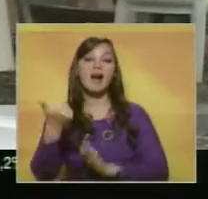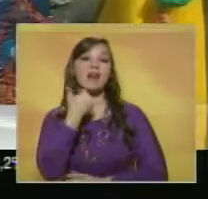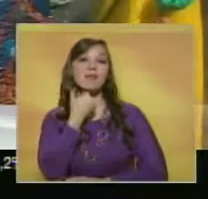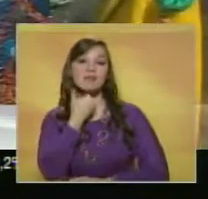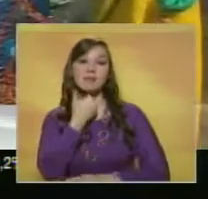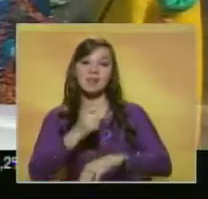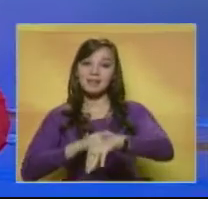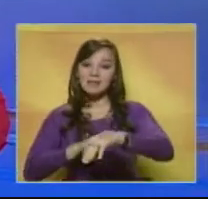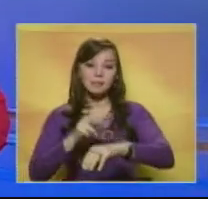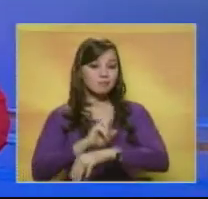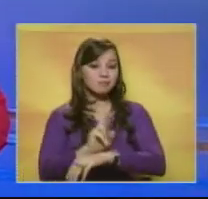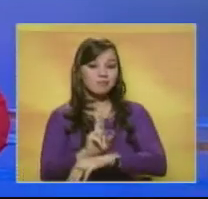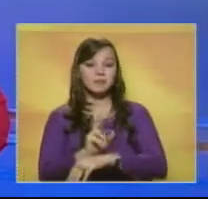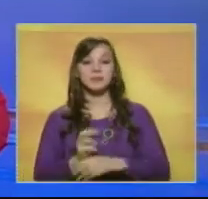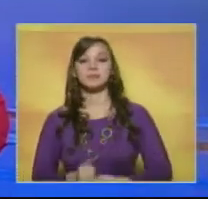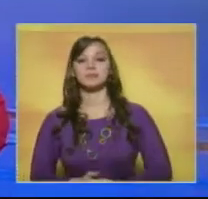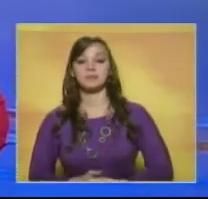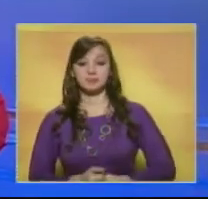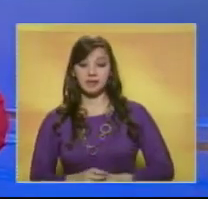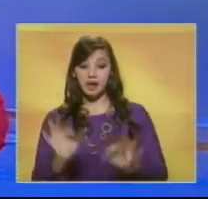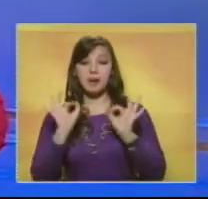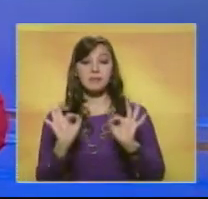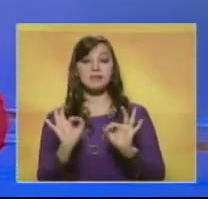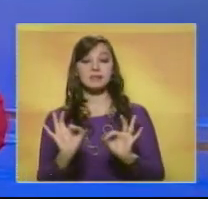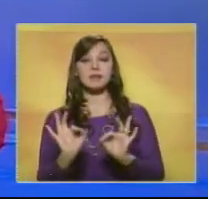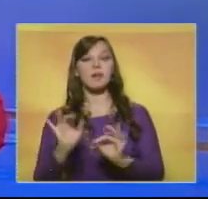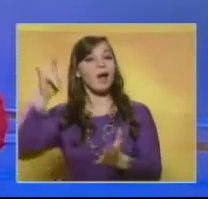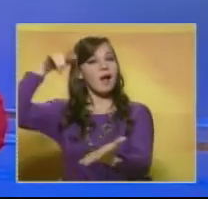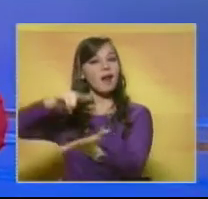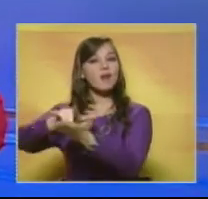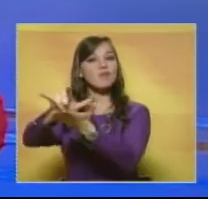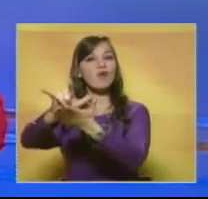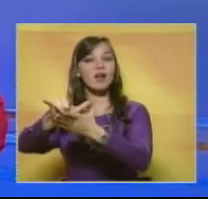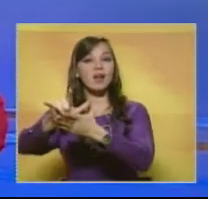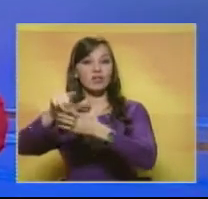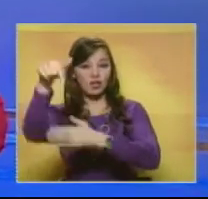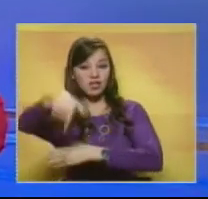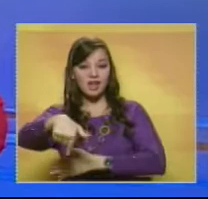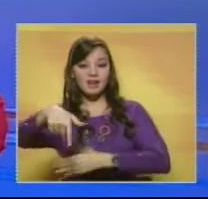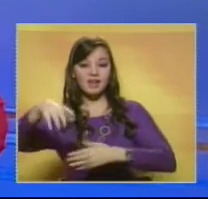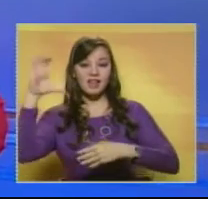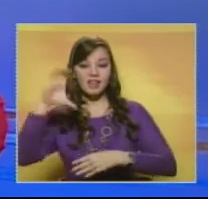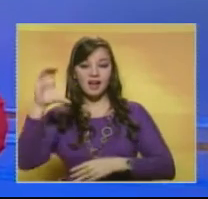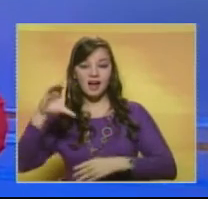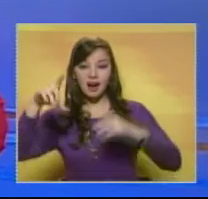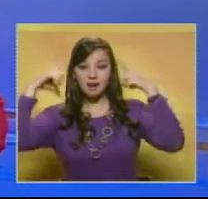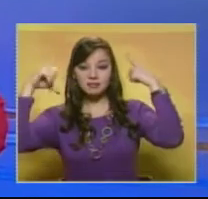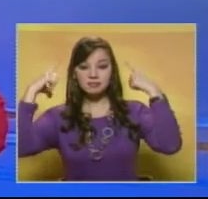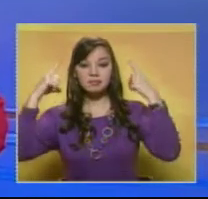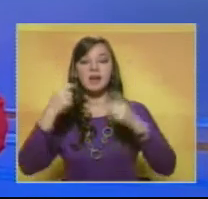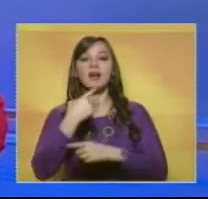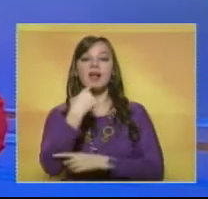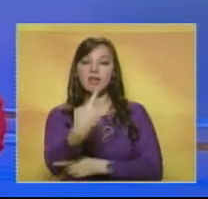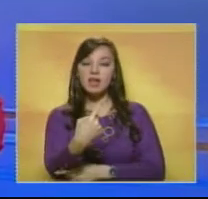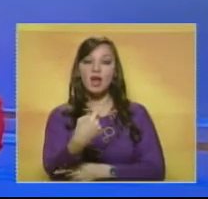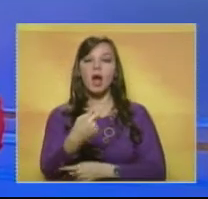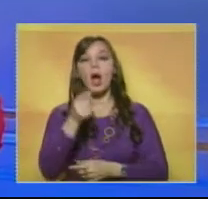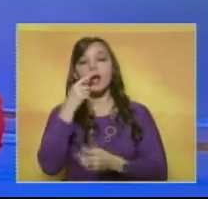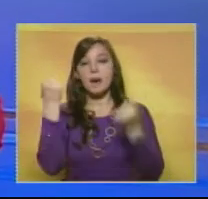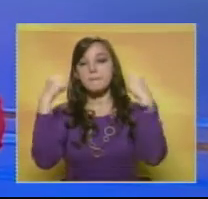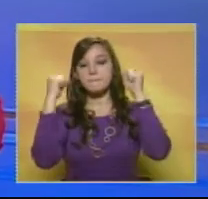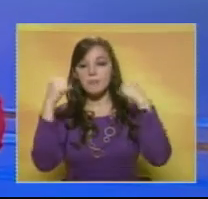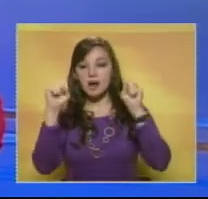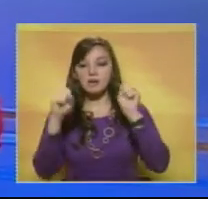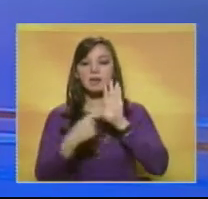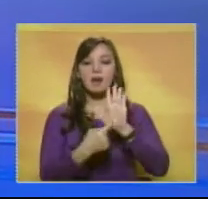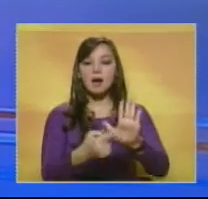a tiempo. Bueno, y precisamente en el Aeropuerto Internacional de Maiquetía, el Gobierno Nacional realizó el primer simulacro ante posibles